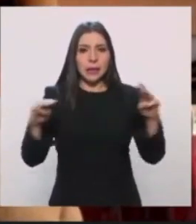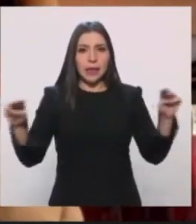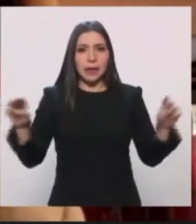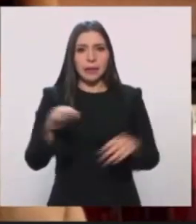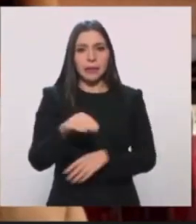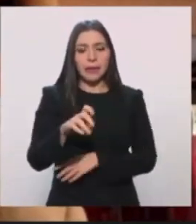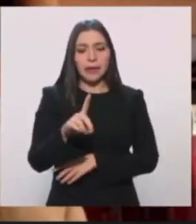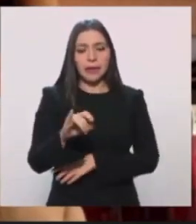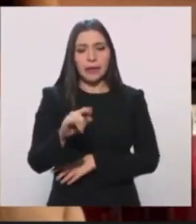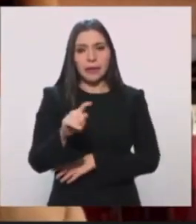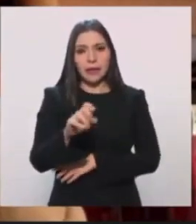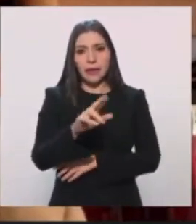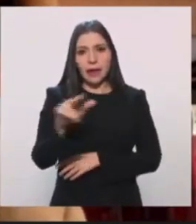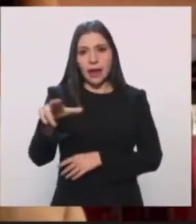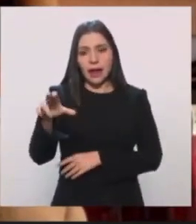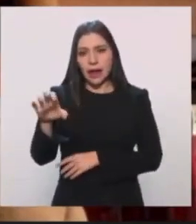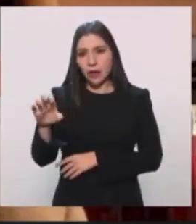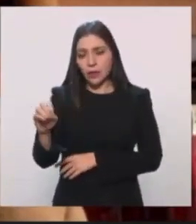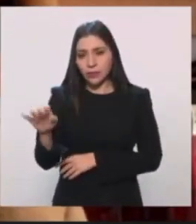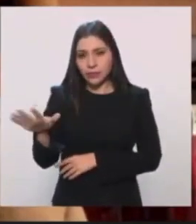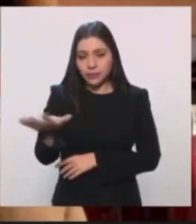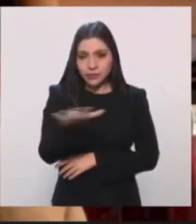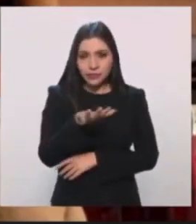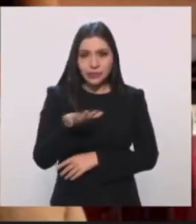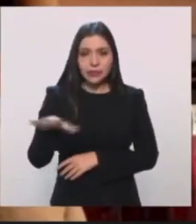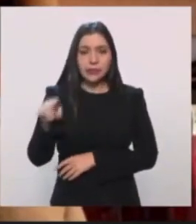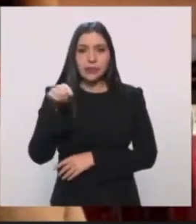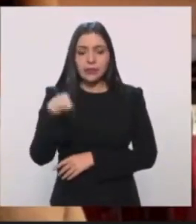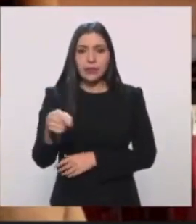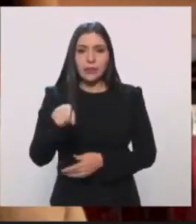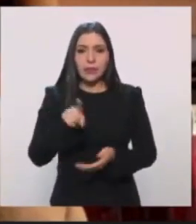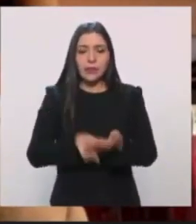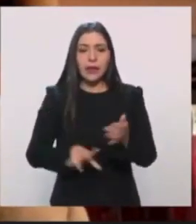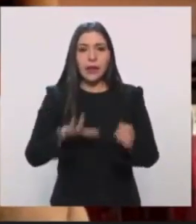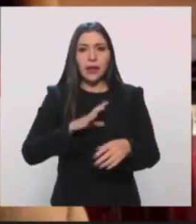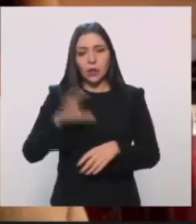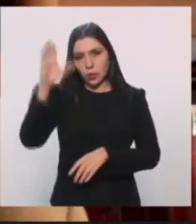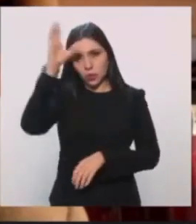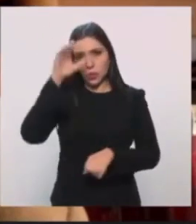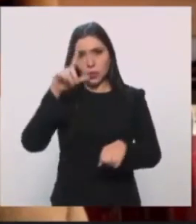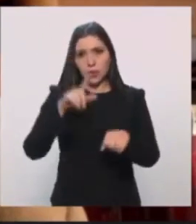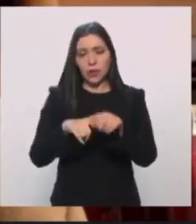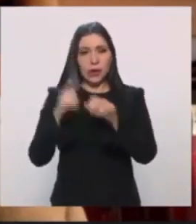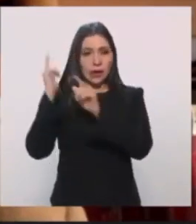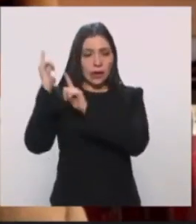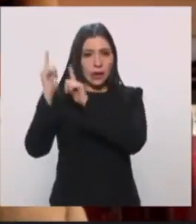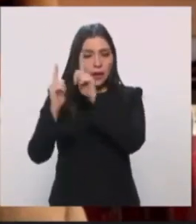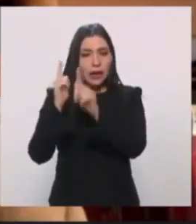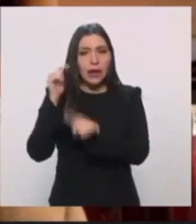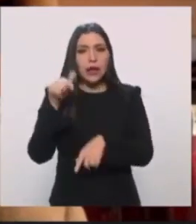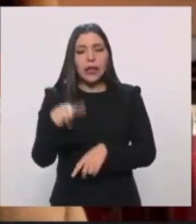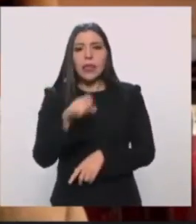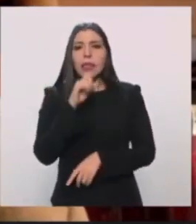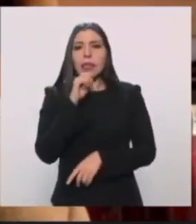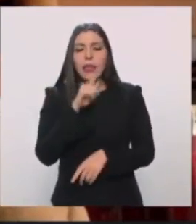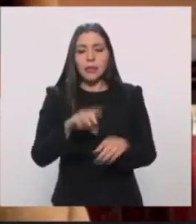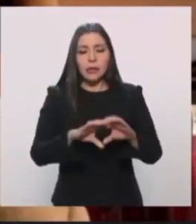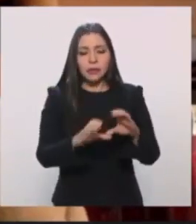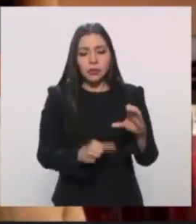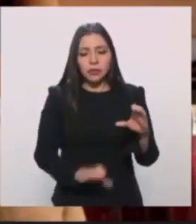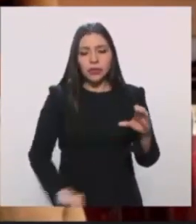civilización que es antesala de la cultura griega, también había ya drenajes